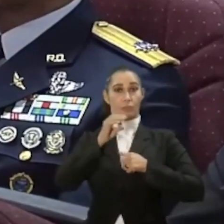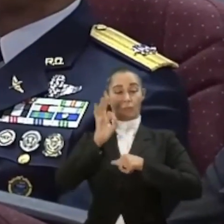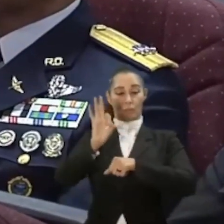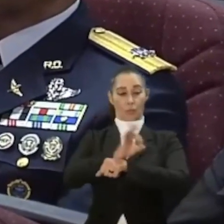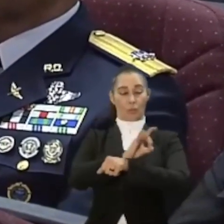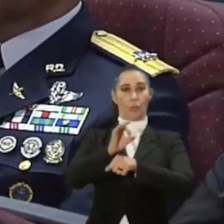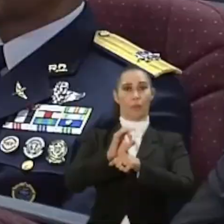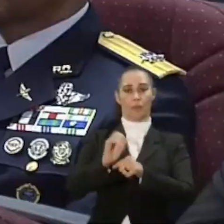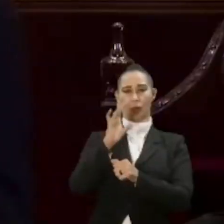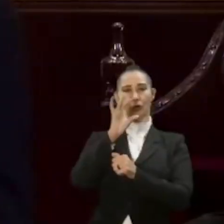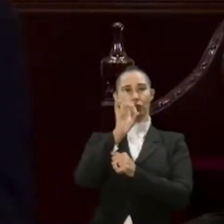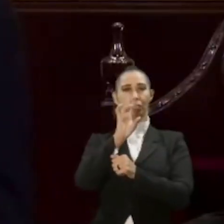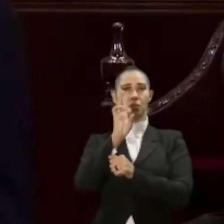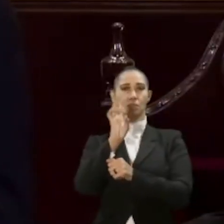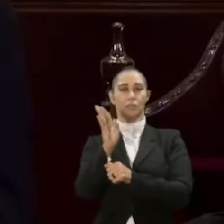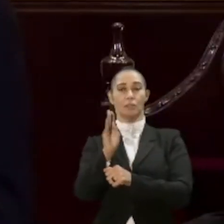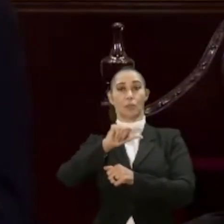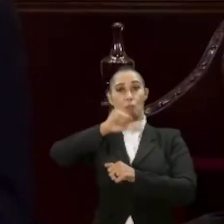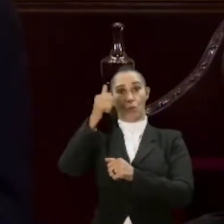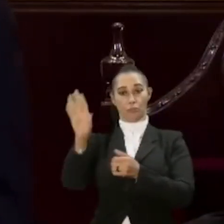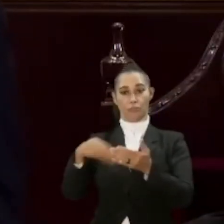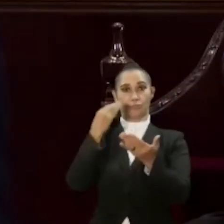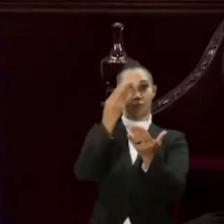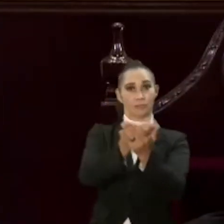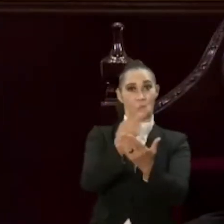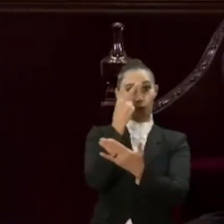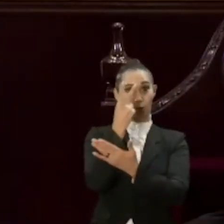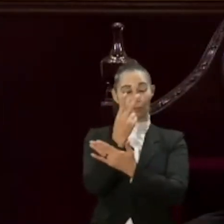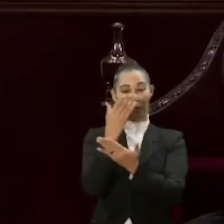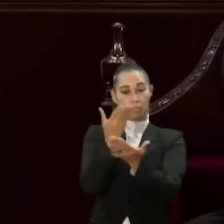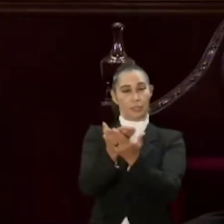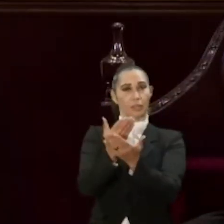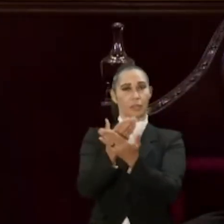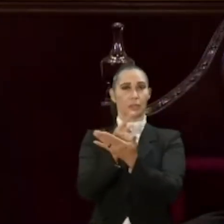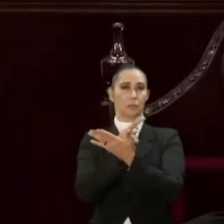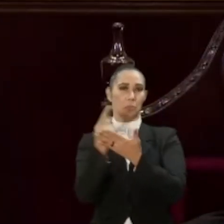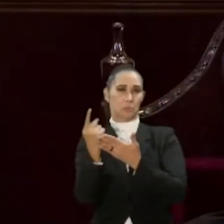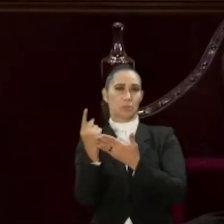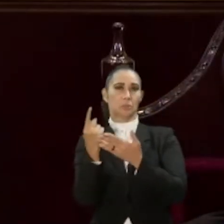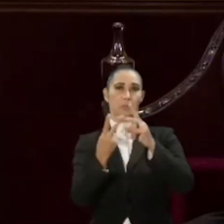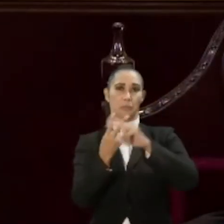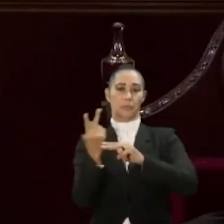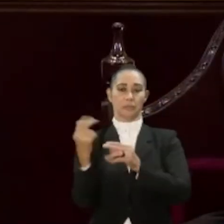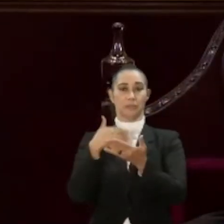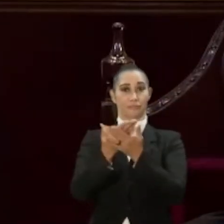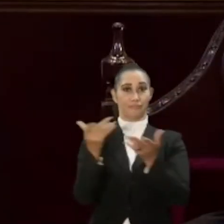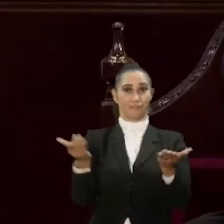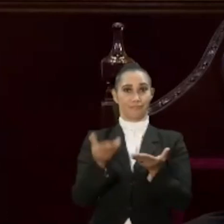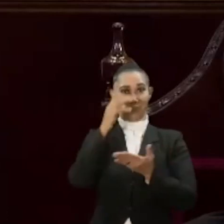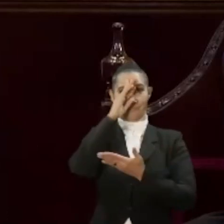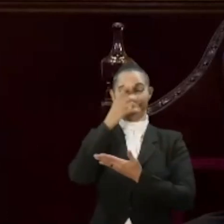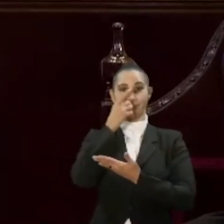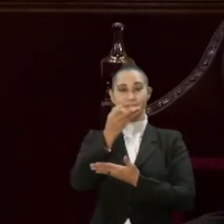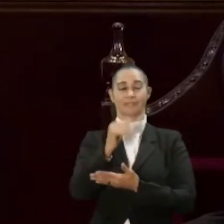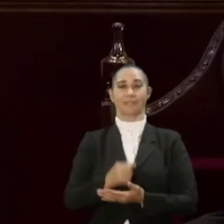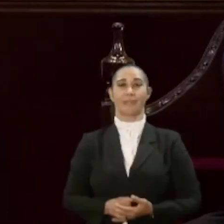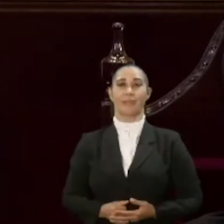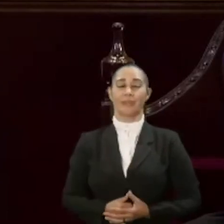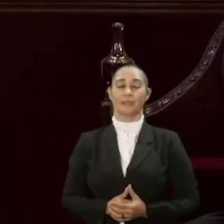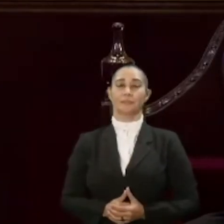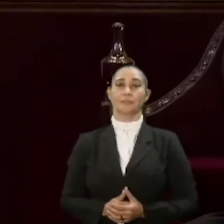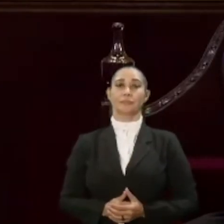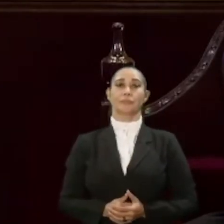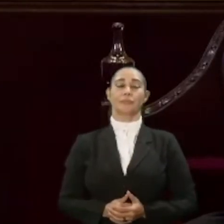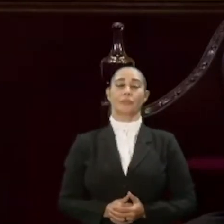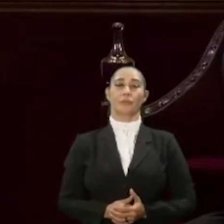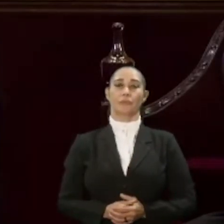87 pies y recibió otro donado. Ambos estarán llegando a nuestro país en los próximos meses. Quiero